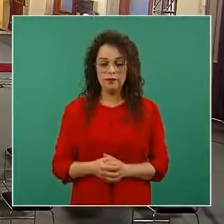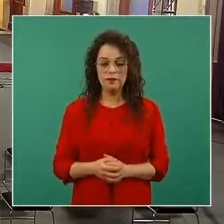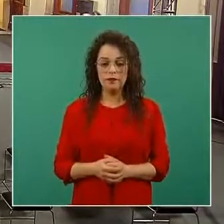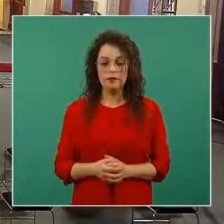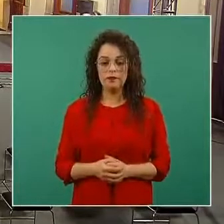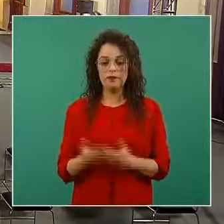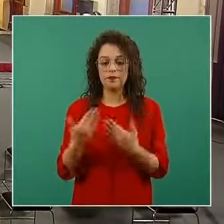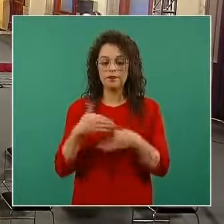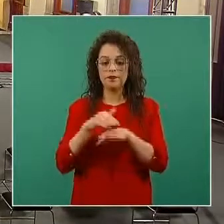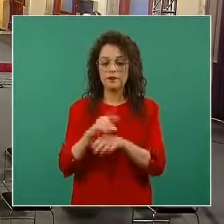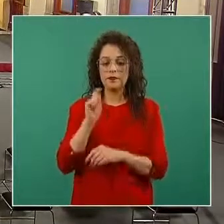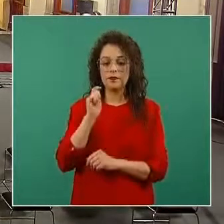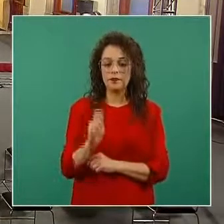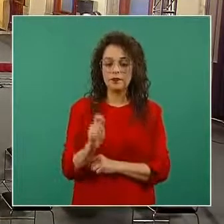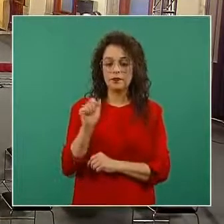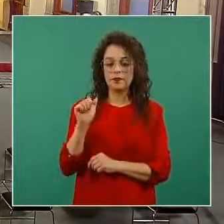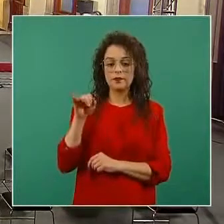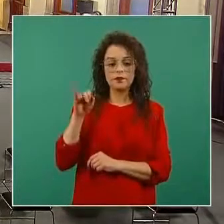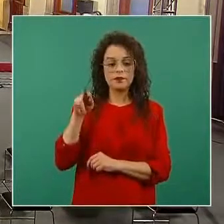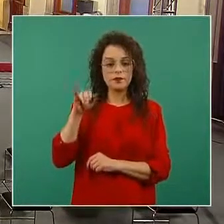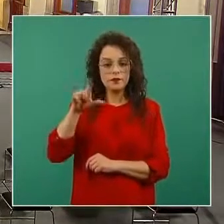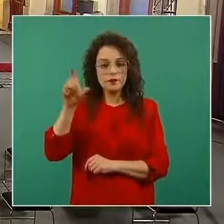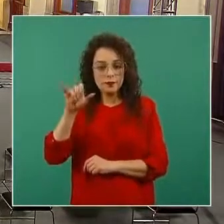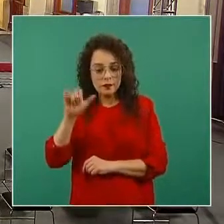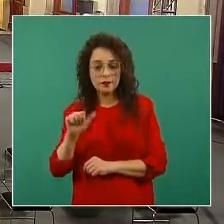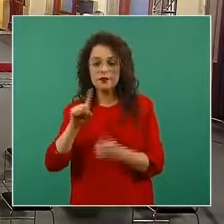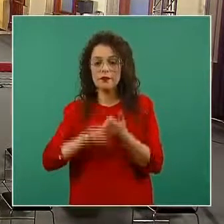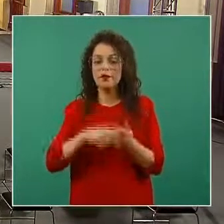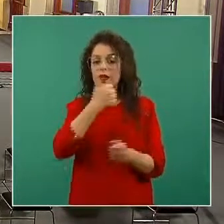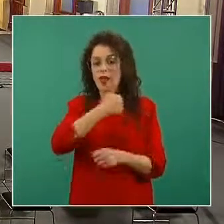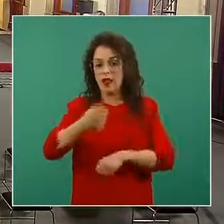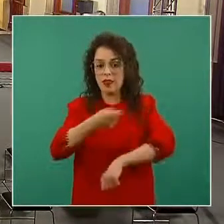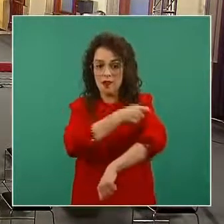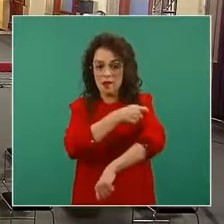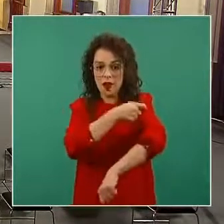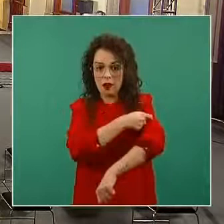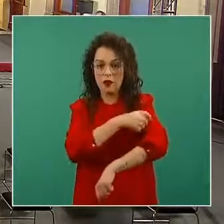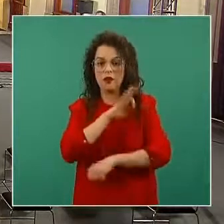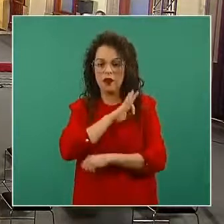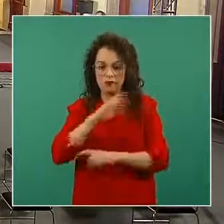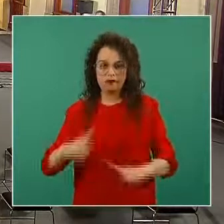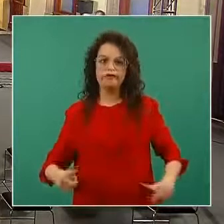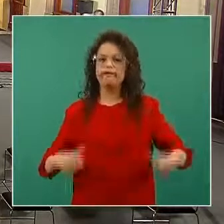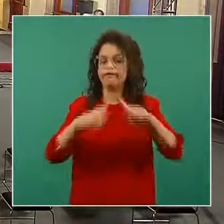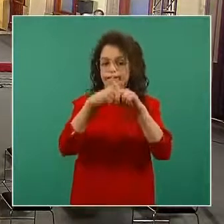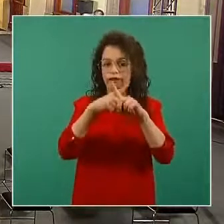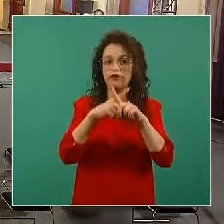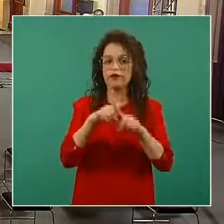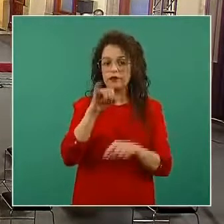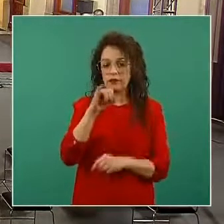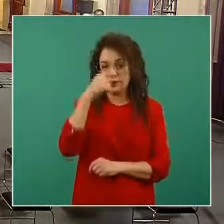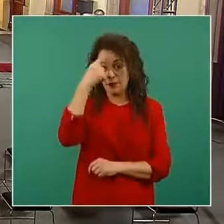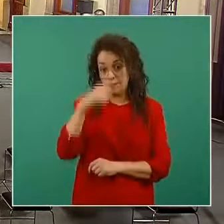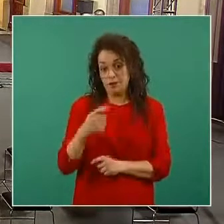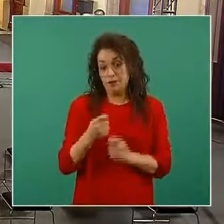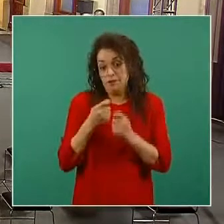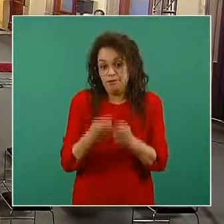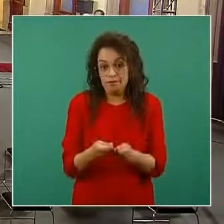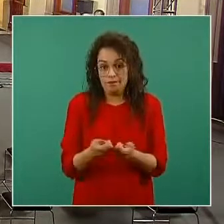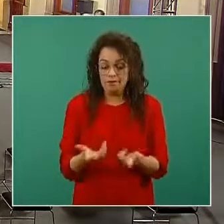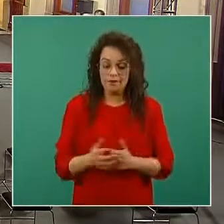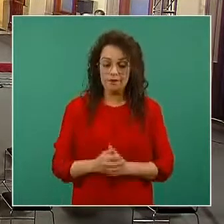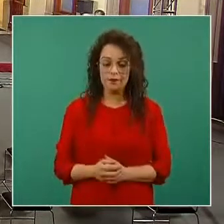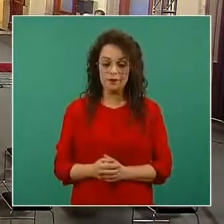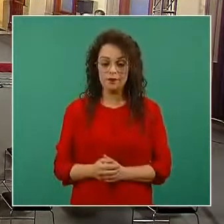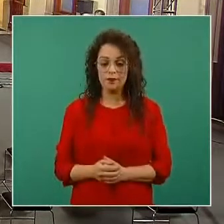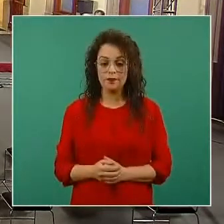anafilaxia, recordemos que cada una de las vacunas puede tener contraindicaciones absolutas para su aplicación.